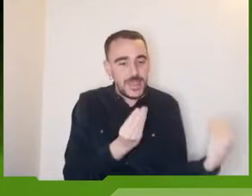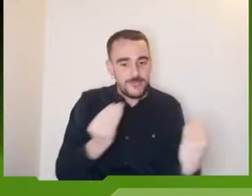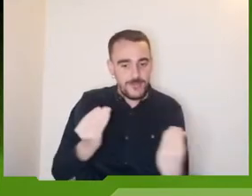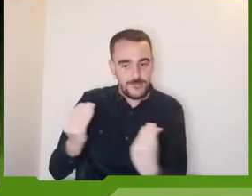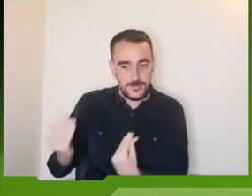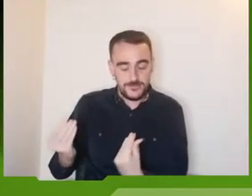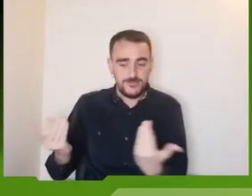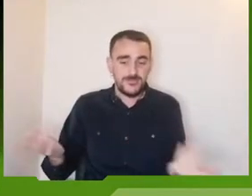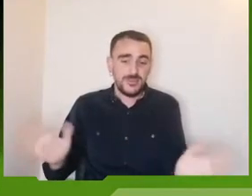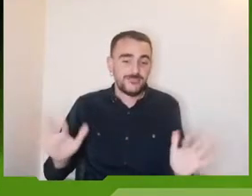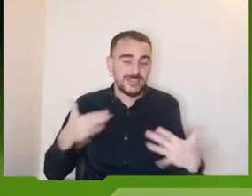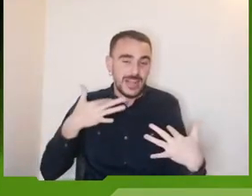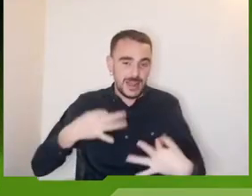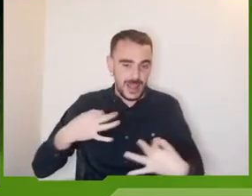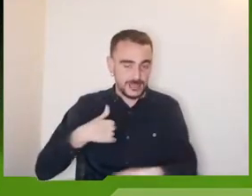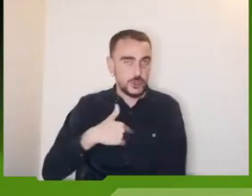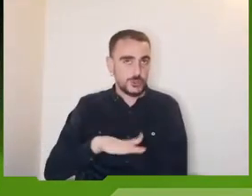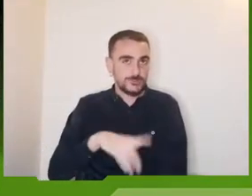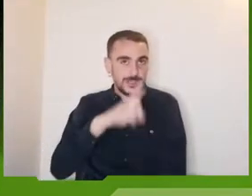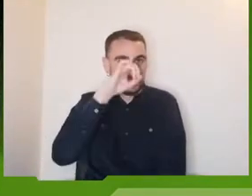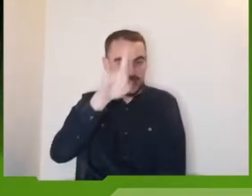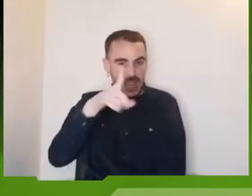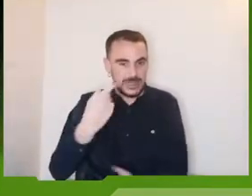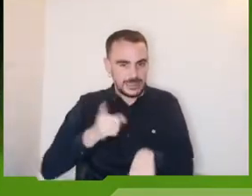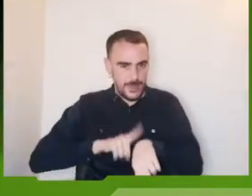que vamos a tener tiempo,